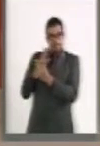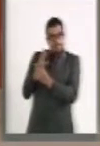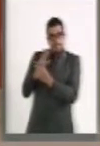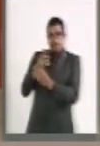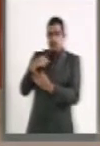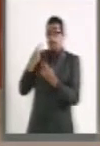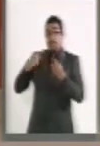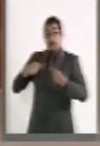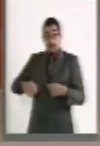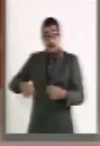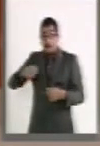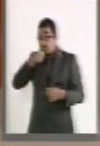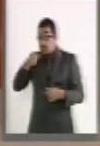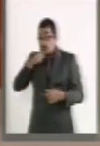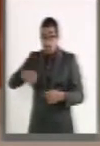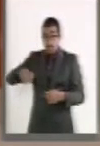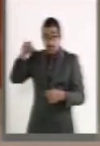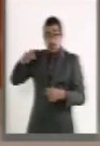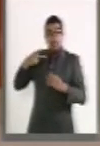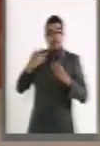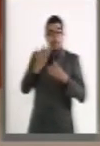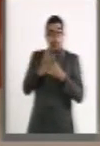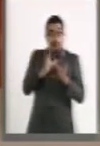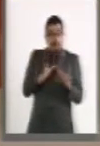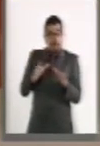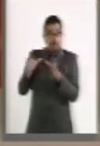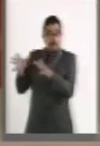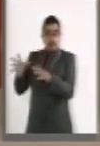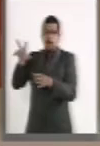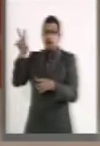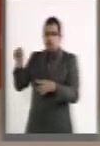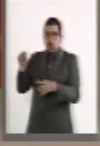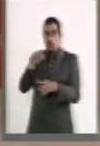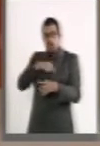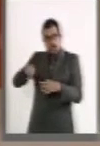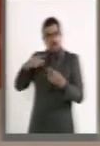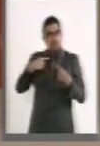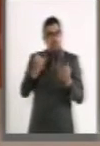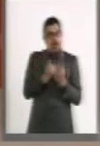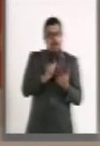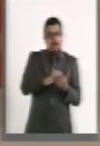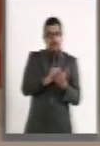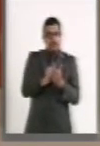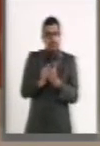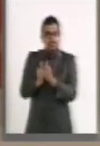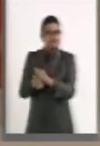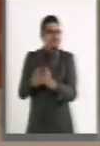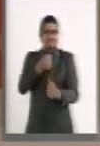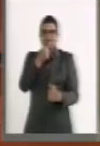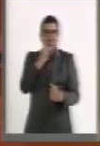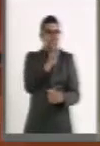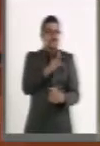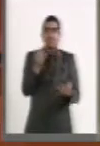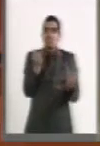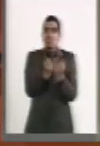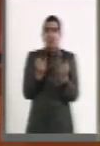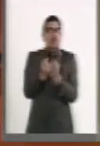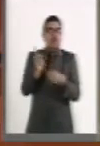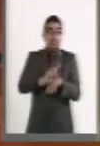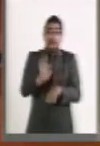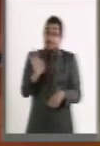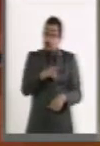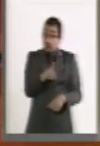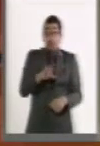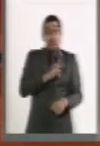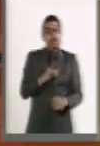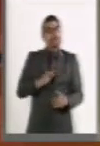de edad no son una categoría aparte. Todos envejecemos algún día si tenemos ese privilegio.